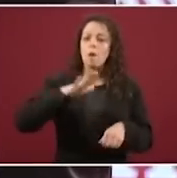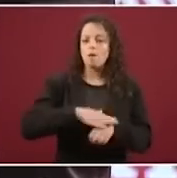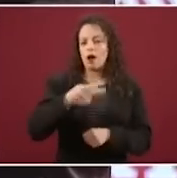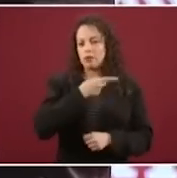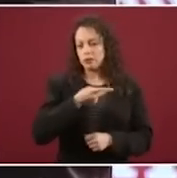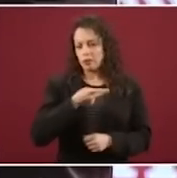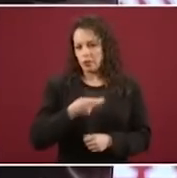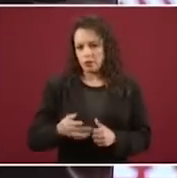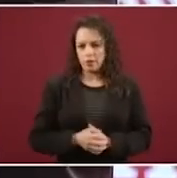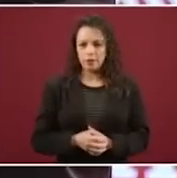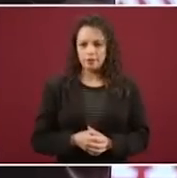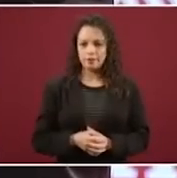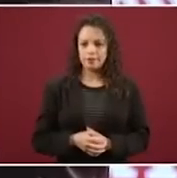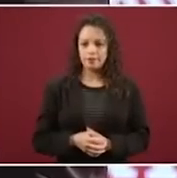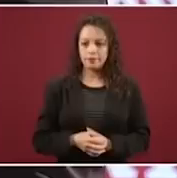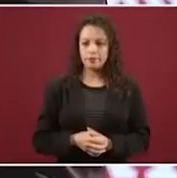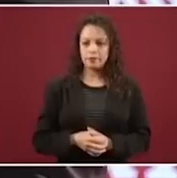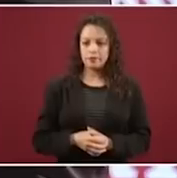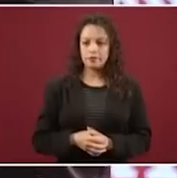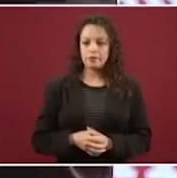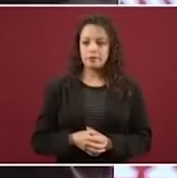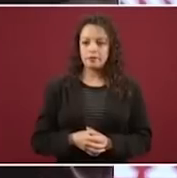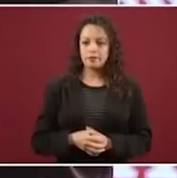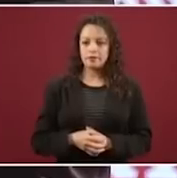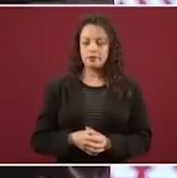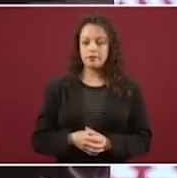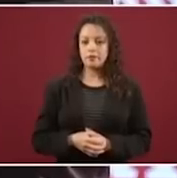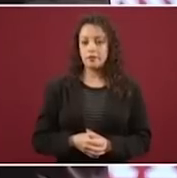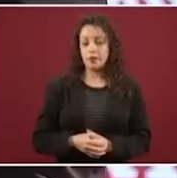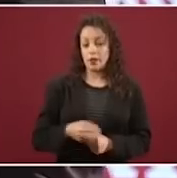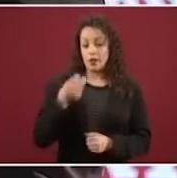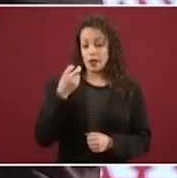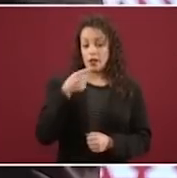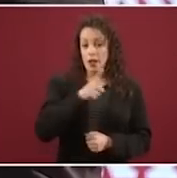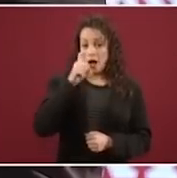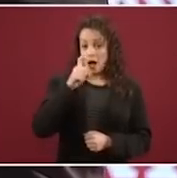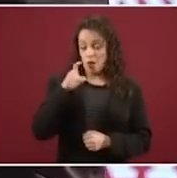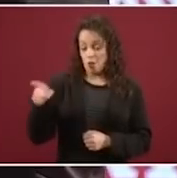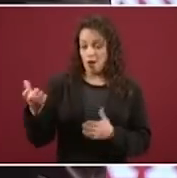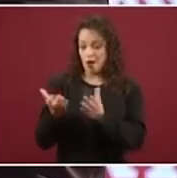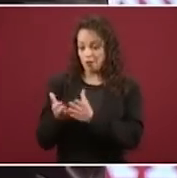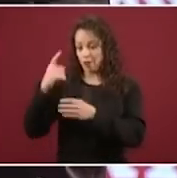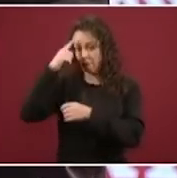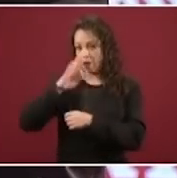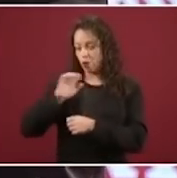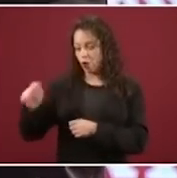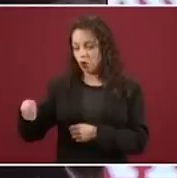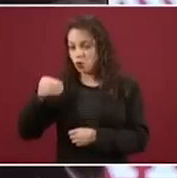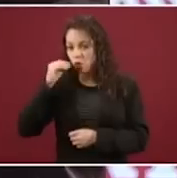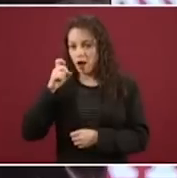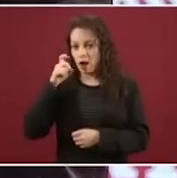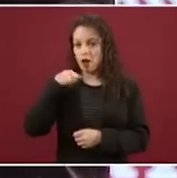porque muchos de estos bebederos requerían de un mantenimiento constante que no se llevó a cabo